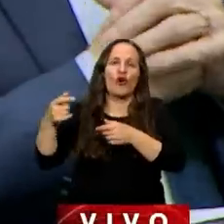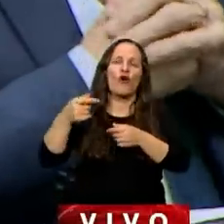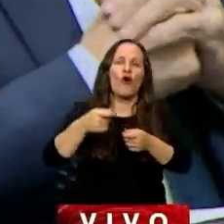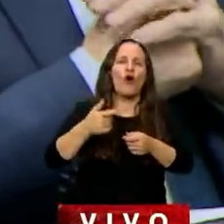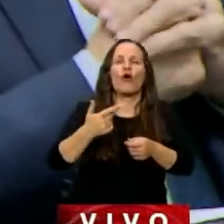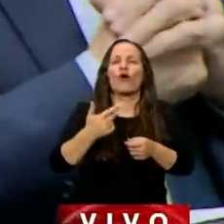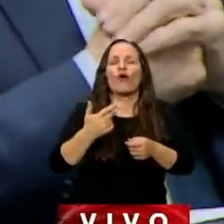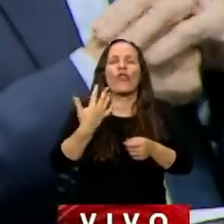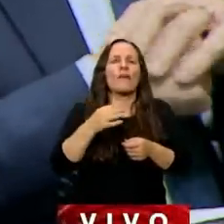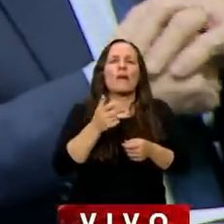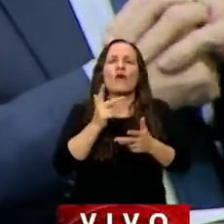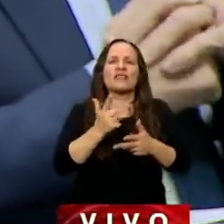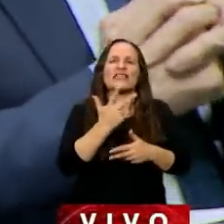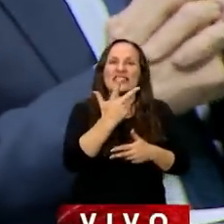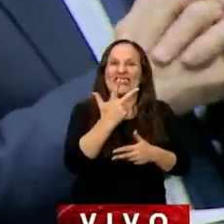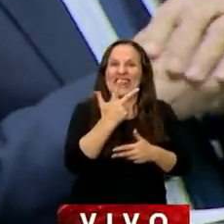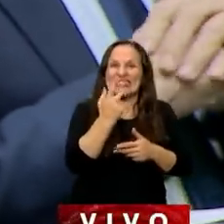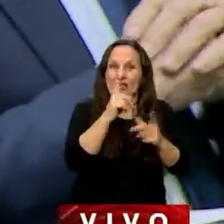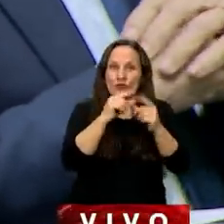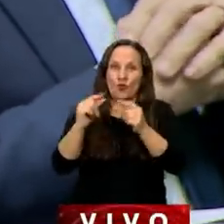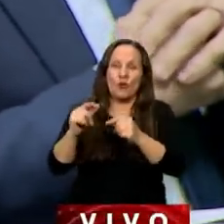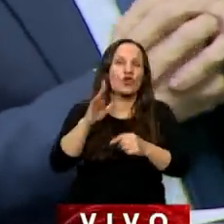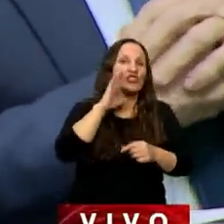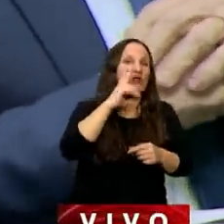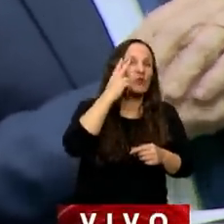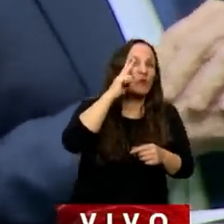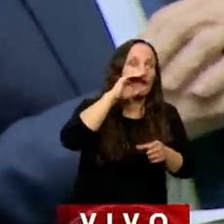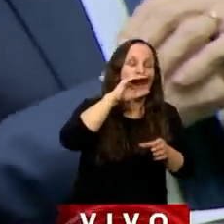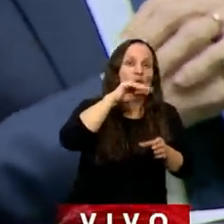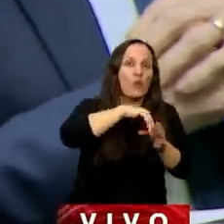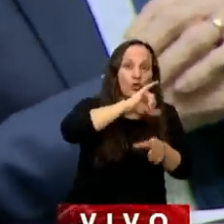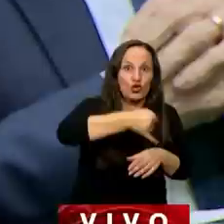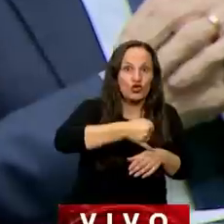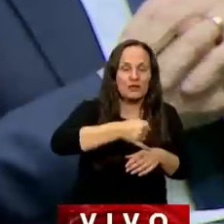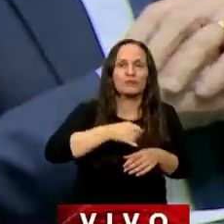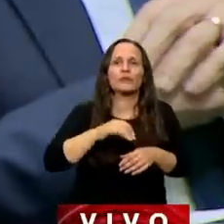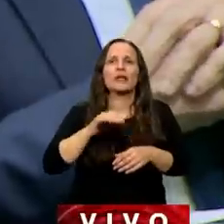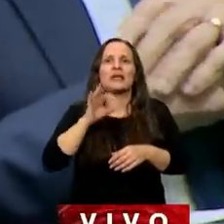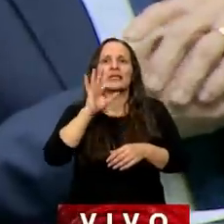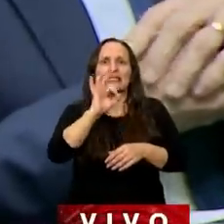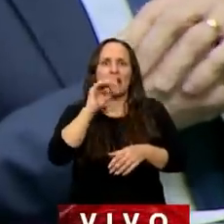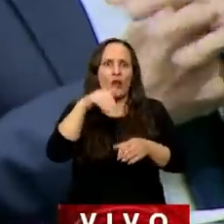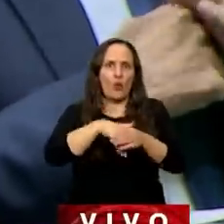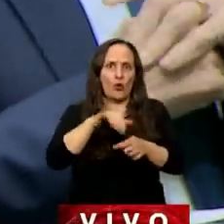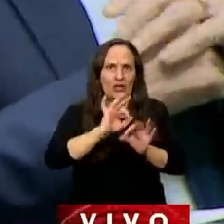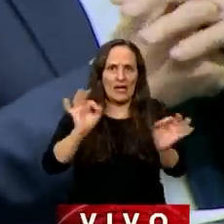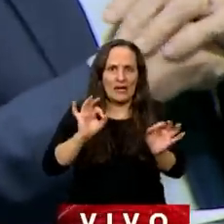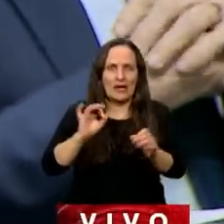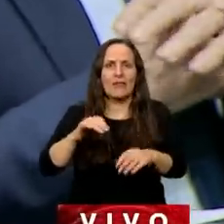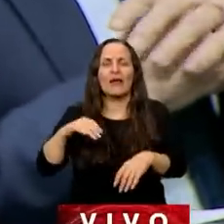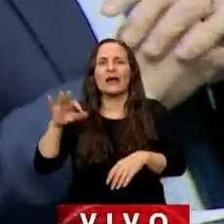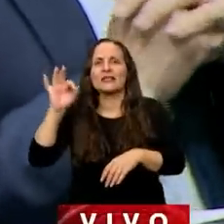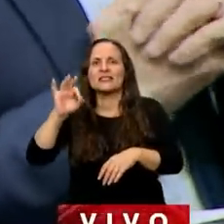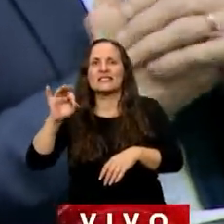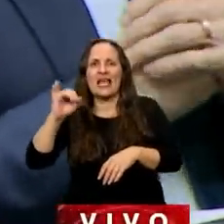tres cifras: 59 votos a favor, 0 abstenciones, 0